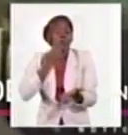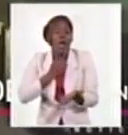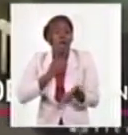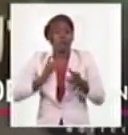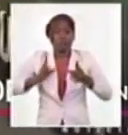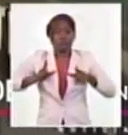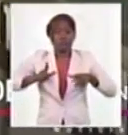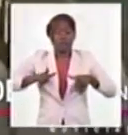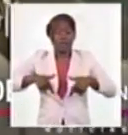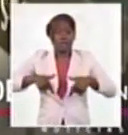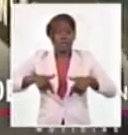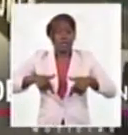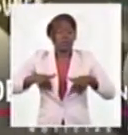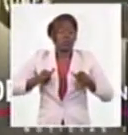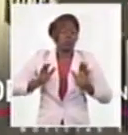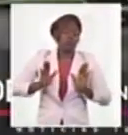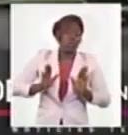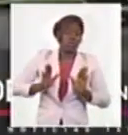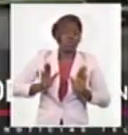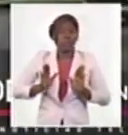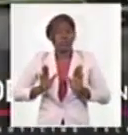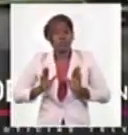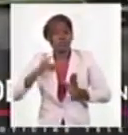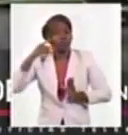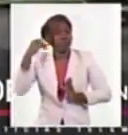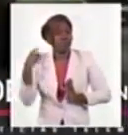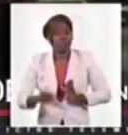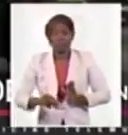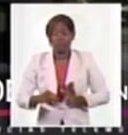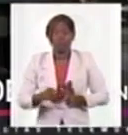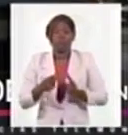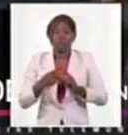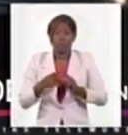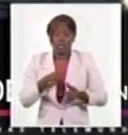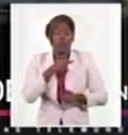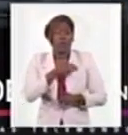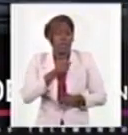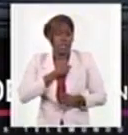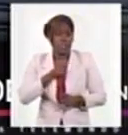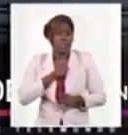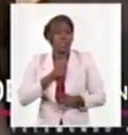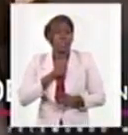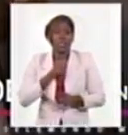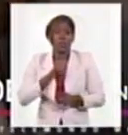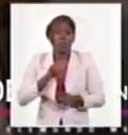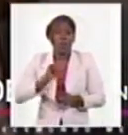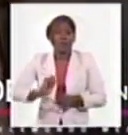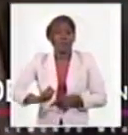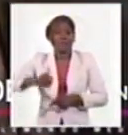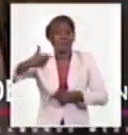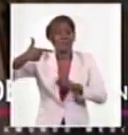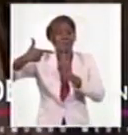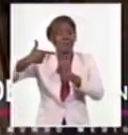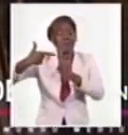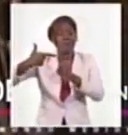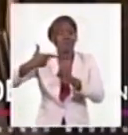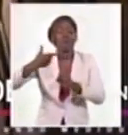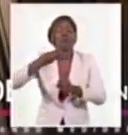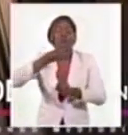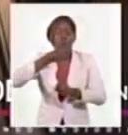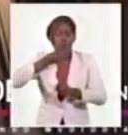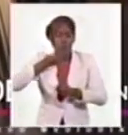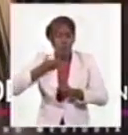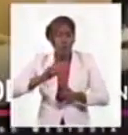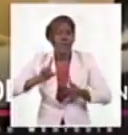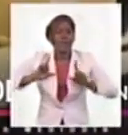hacer, o si no lo hiciera va a apostar por la candidatura de su vicepresidenta, de Kamala Harris, para garantizar el continuismo del